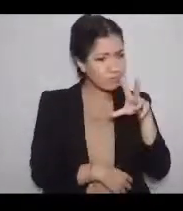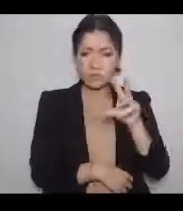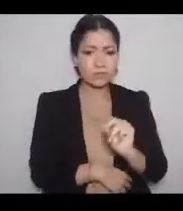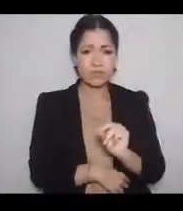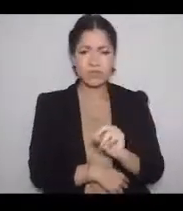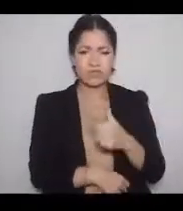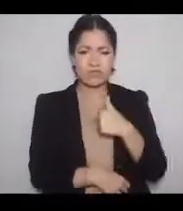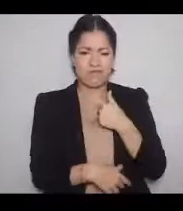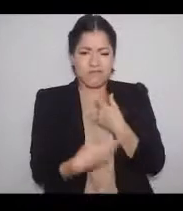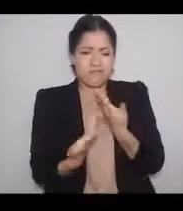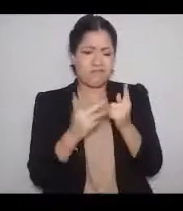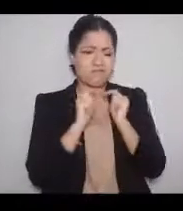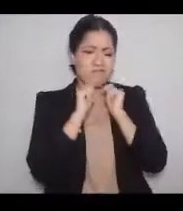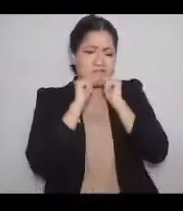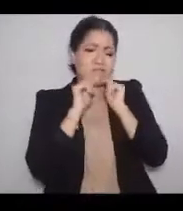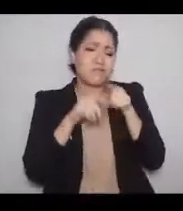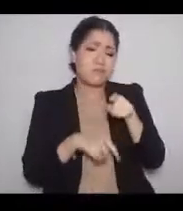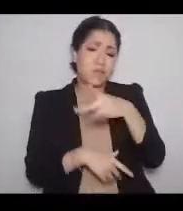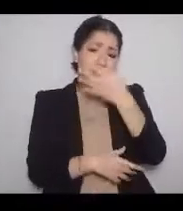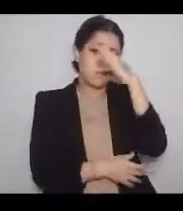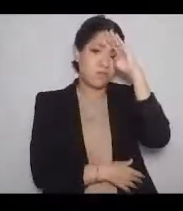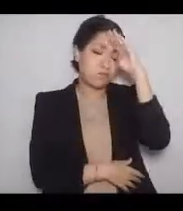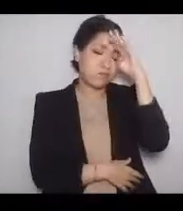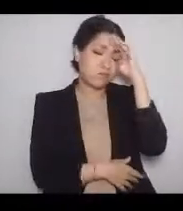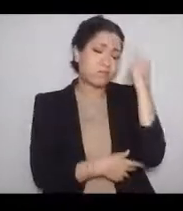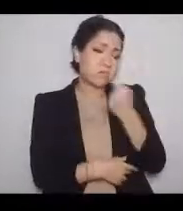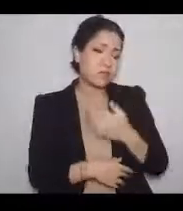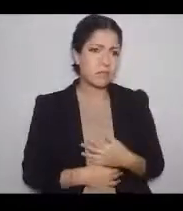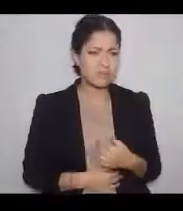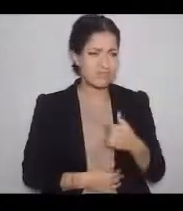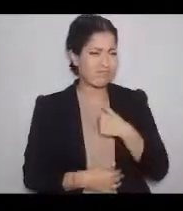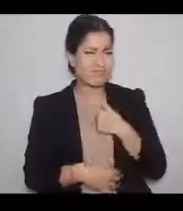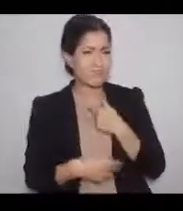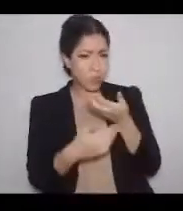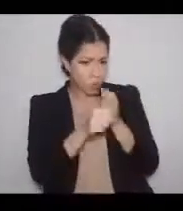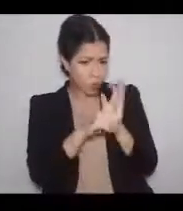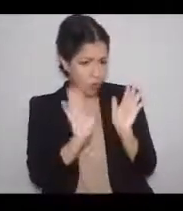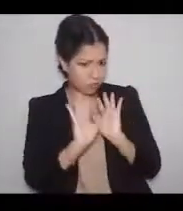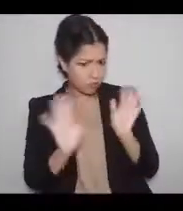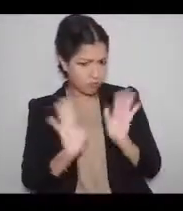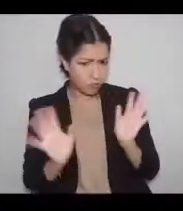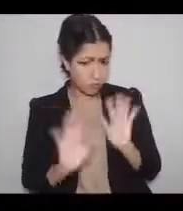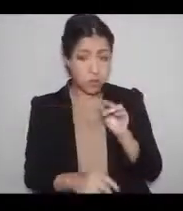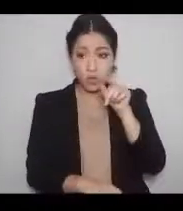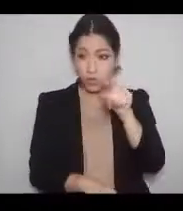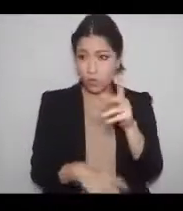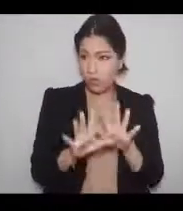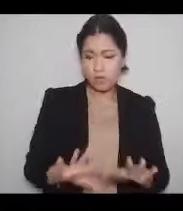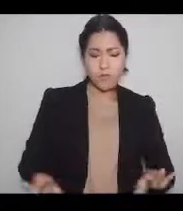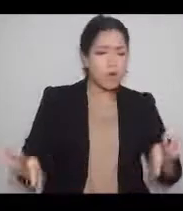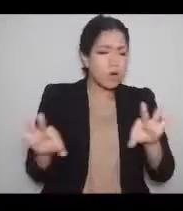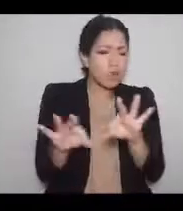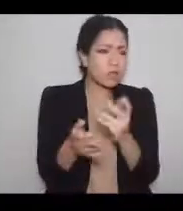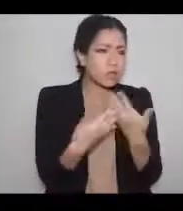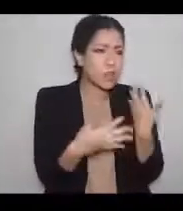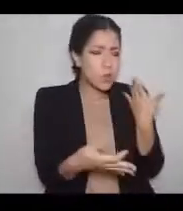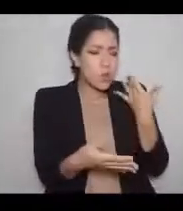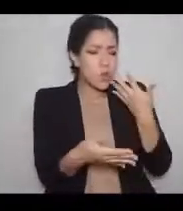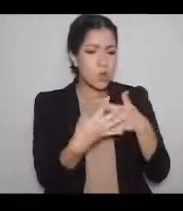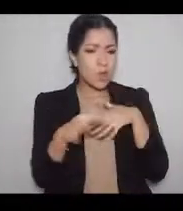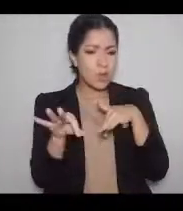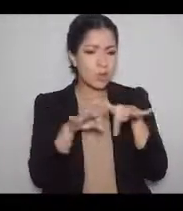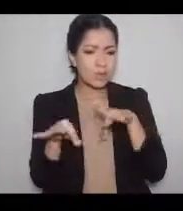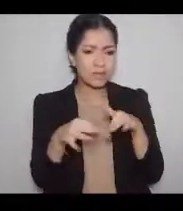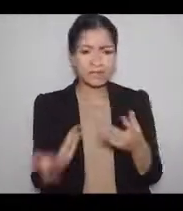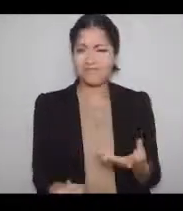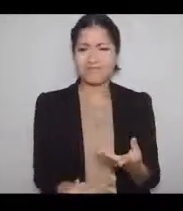Vale madres lo que pienso. No soy irónico, eres un primer actor. Has trabajado con grandes directores. No tienes que